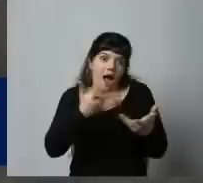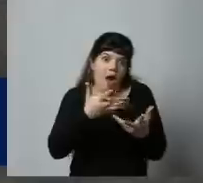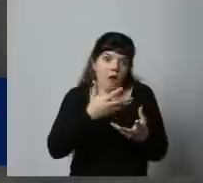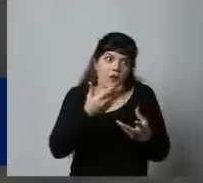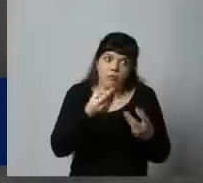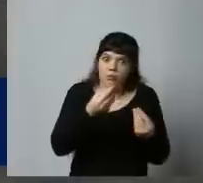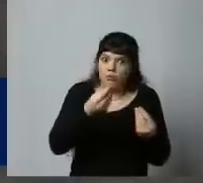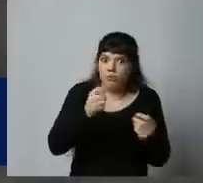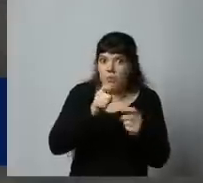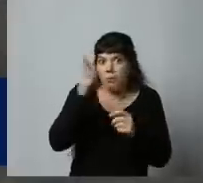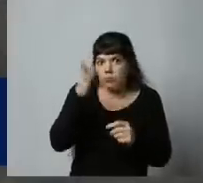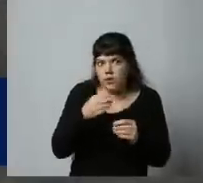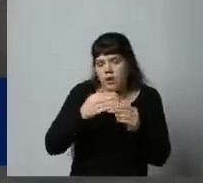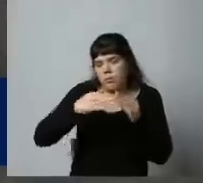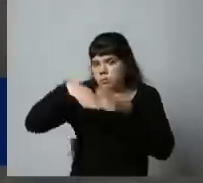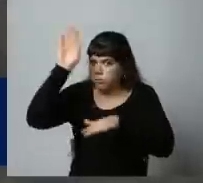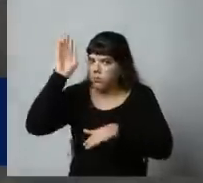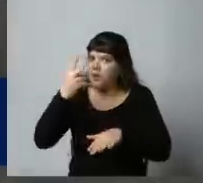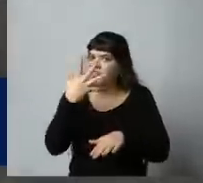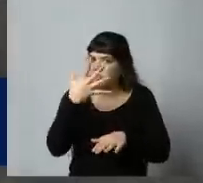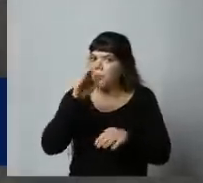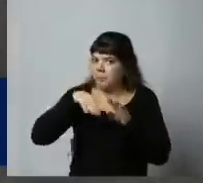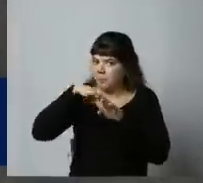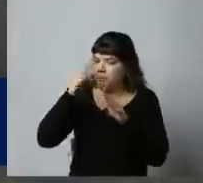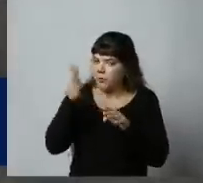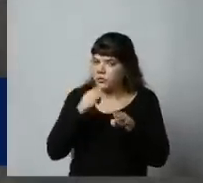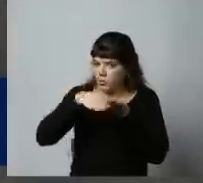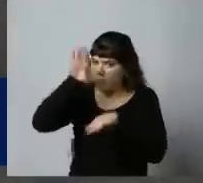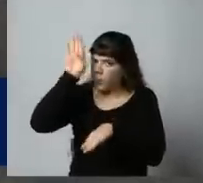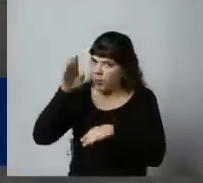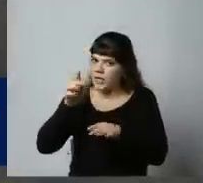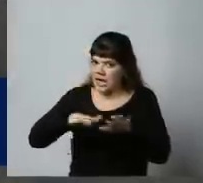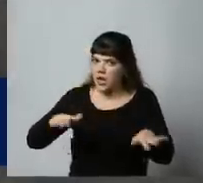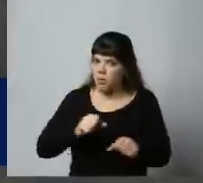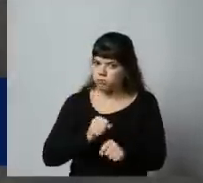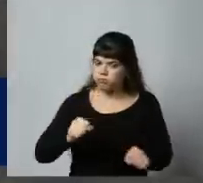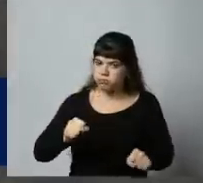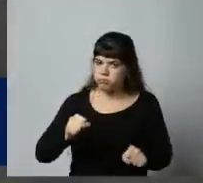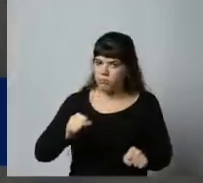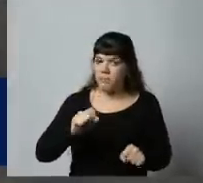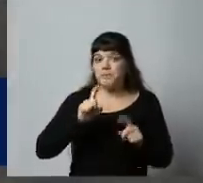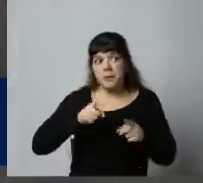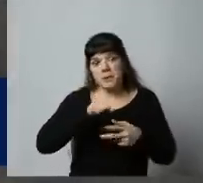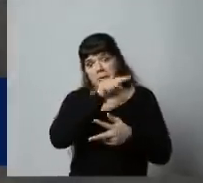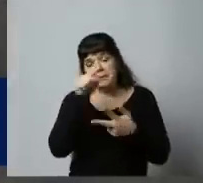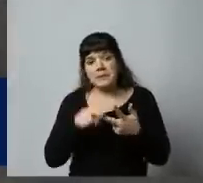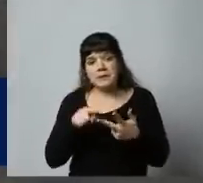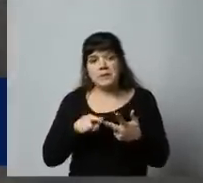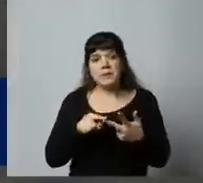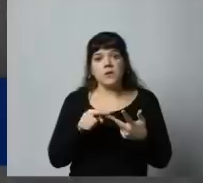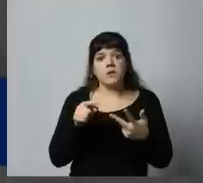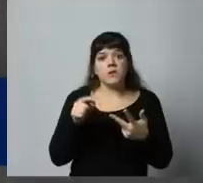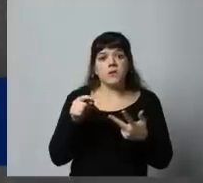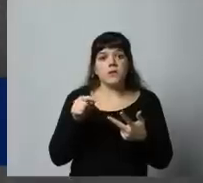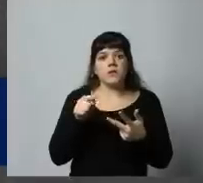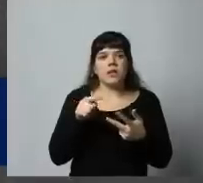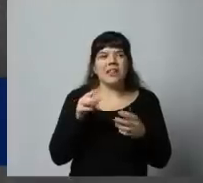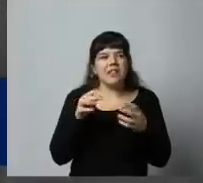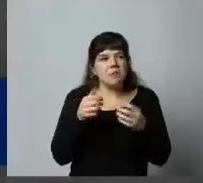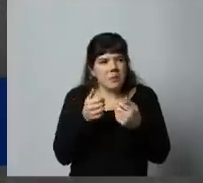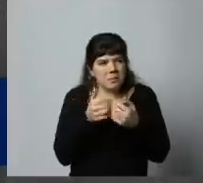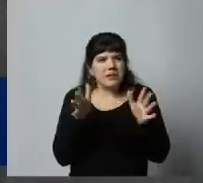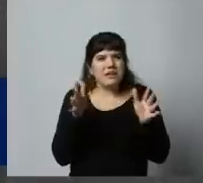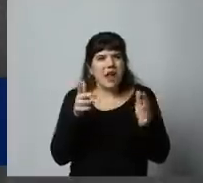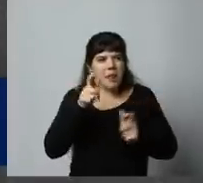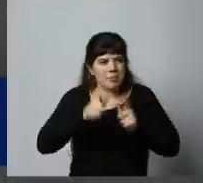niños por arriba del 25% y el tercero que la construcción de la empatía de la